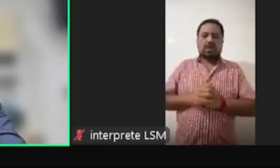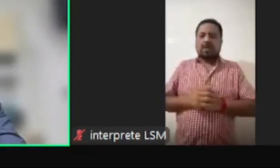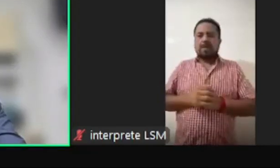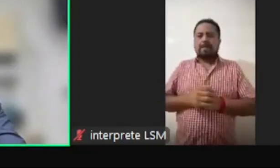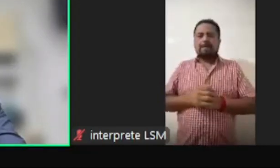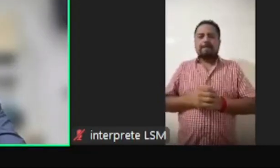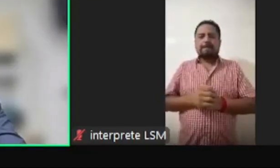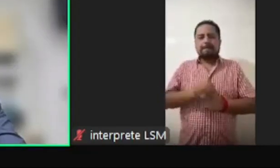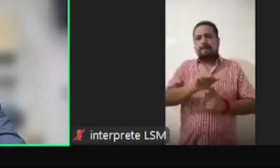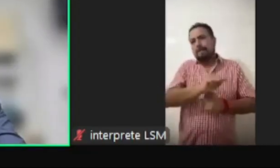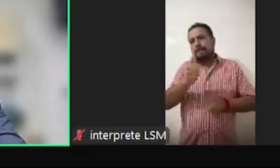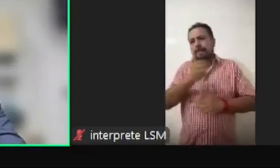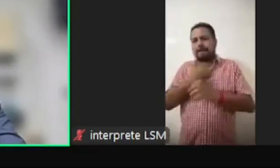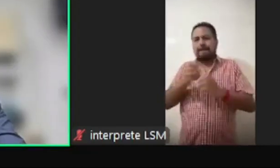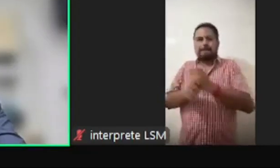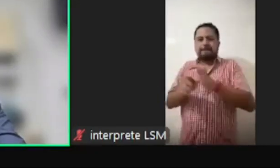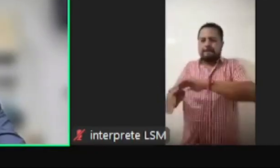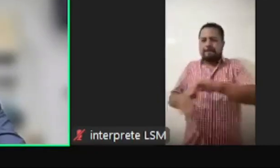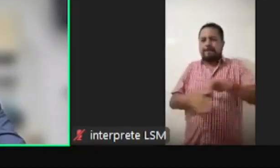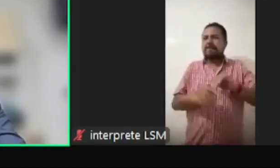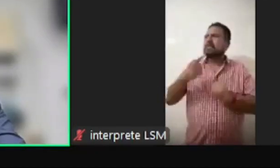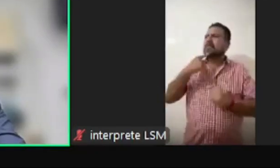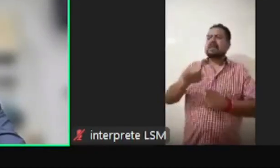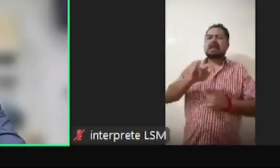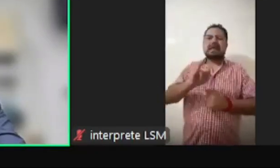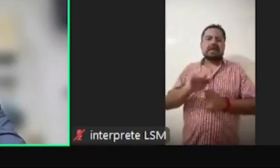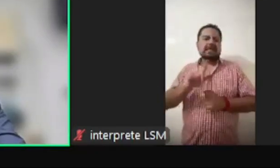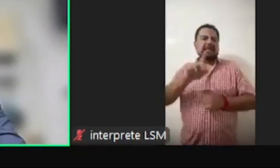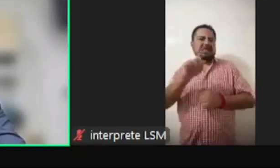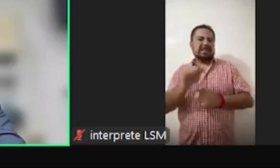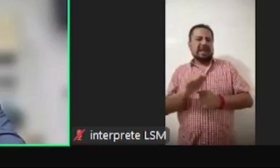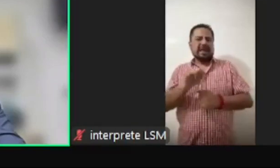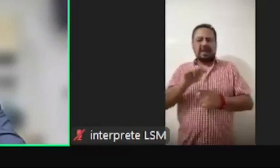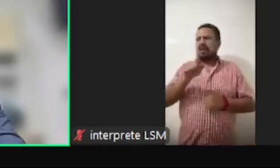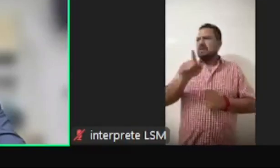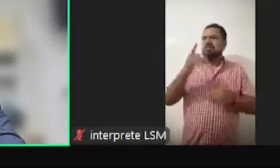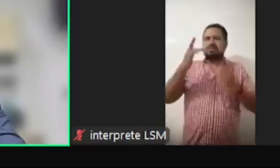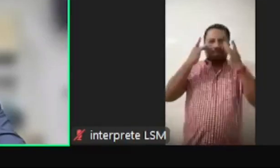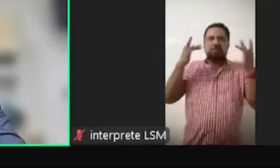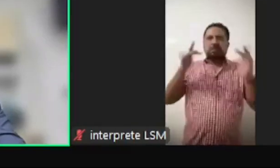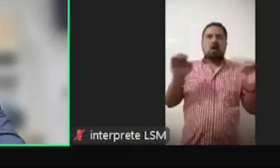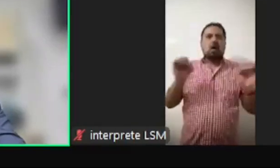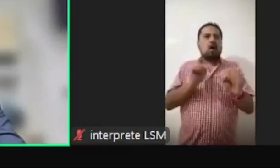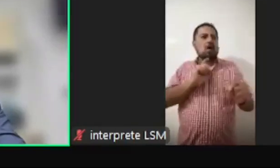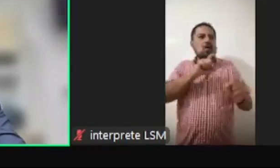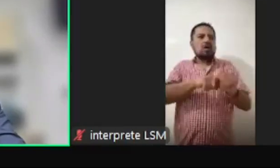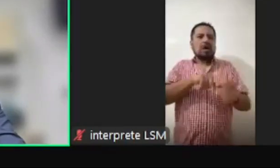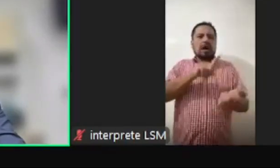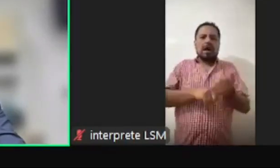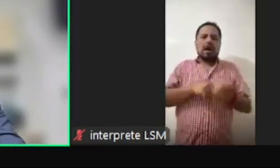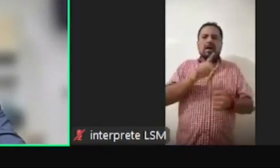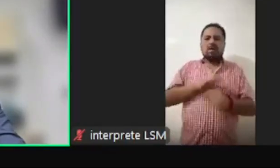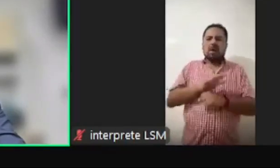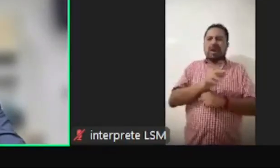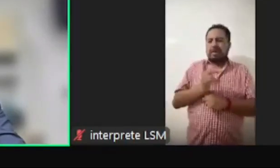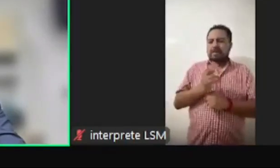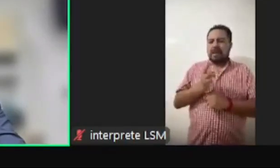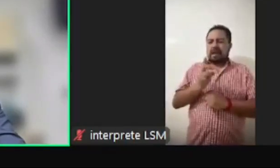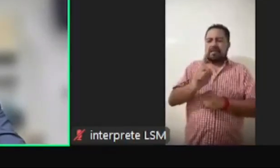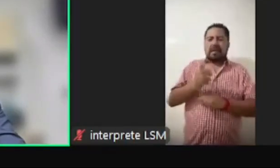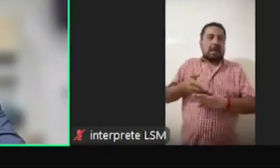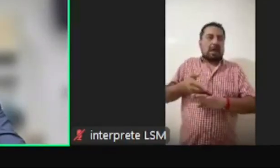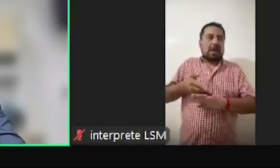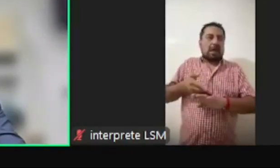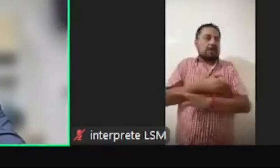Por otro lado, se impugna el registro de Hilda Sofía Corona Mijangos, pues no renunció a su militancia por el Partido de la Revolución Democrática y, sin embargo,